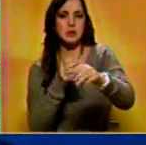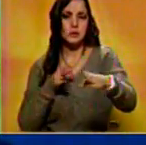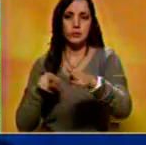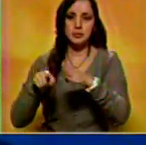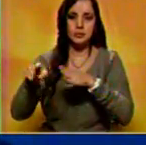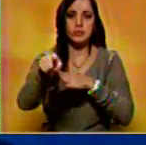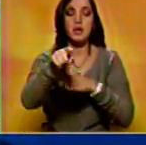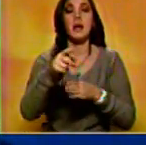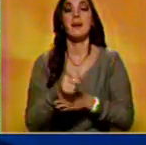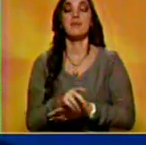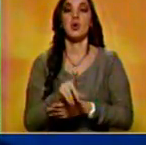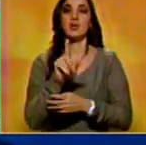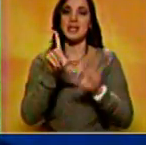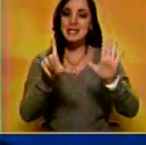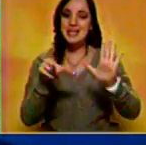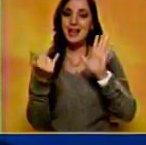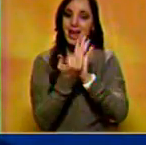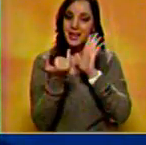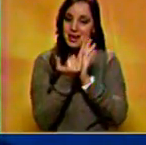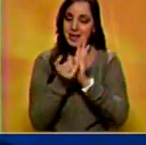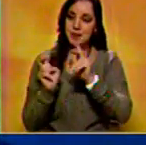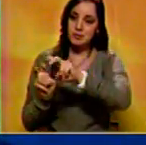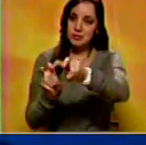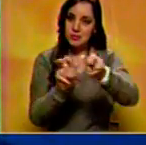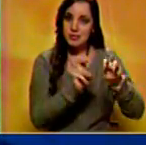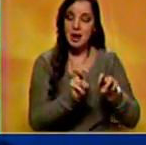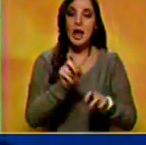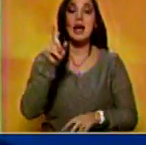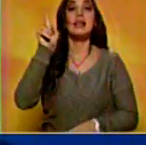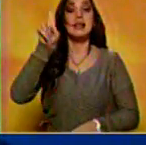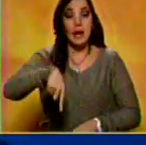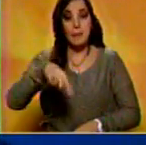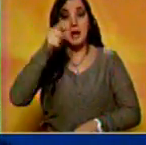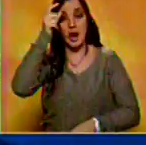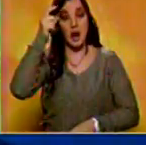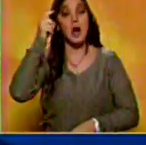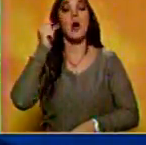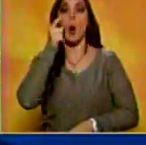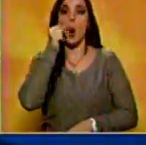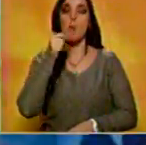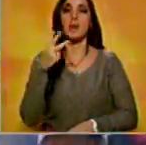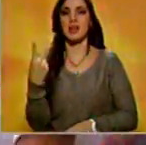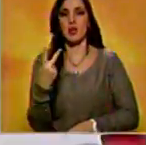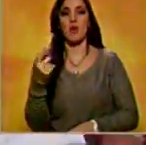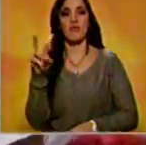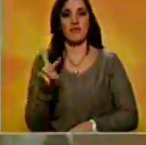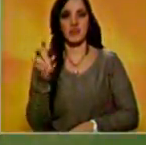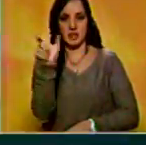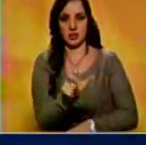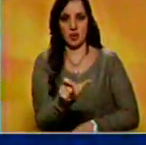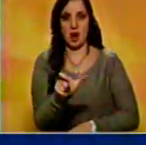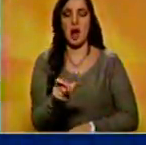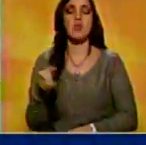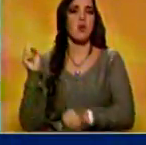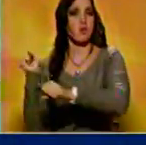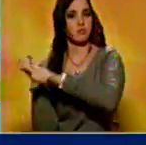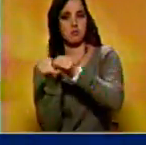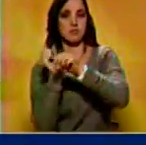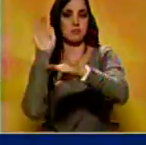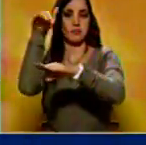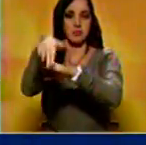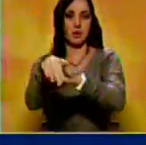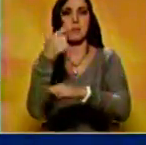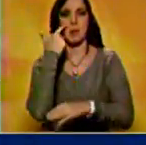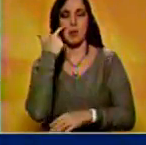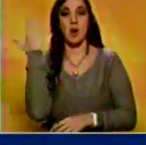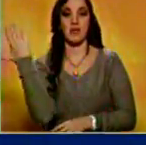4 boletos en 7 entradas de labor a la ofensiva. Sepan que Gerardo Parra y Eduardo Escobar jonronearon en el día de ayer. Pero arrancamos nuestro recorrido en Boston con